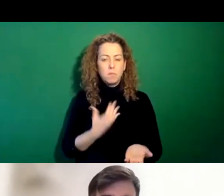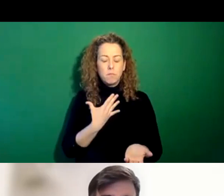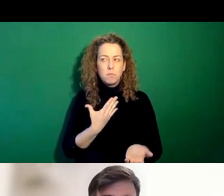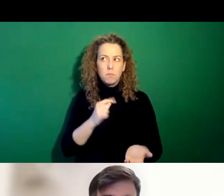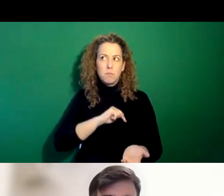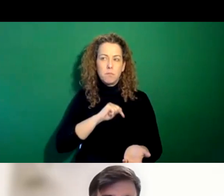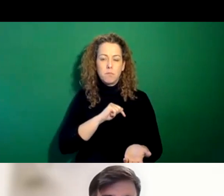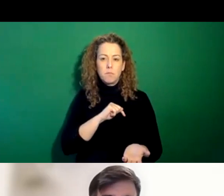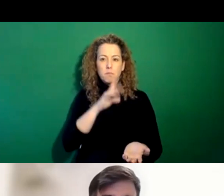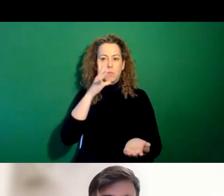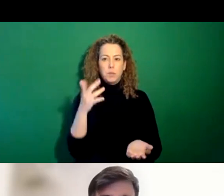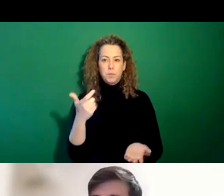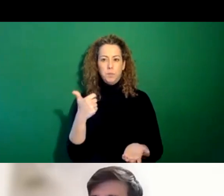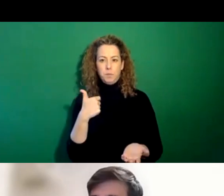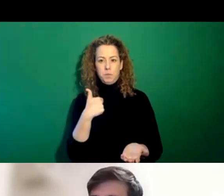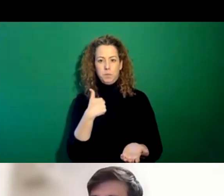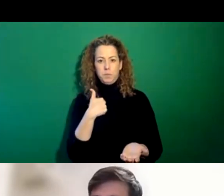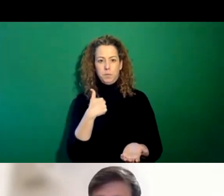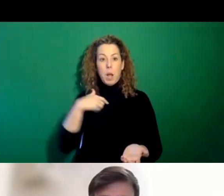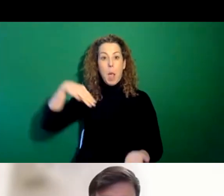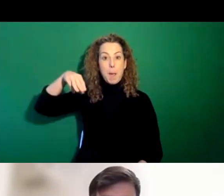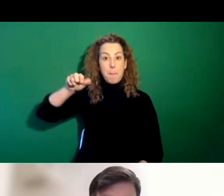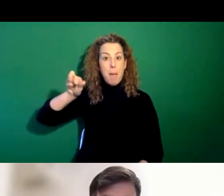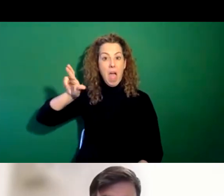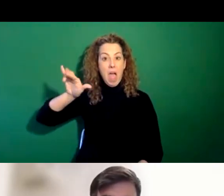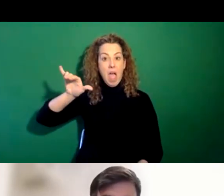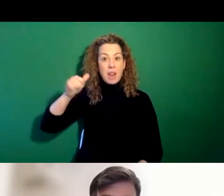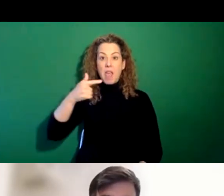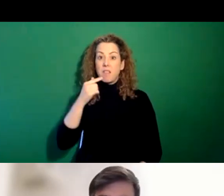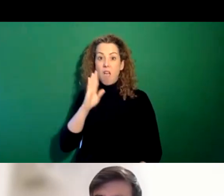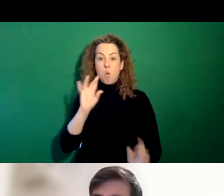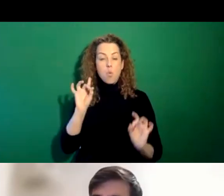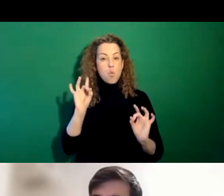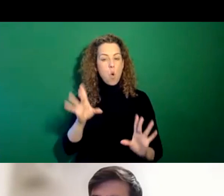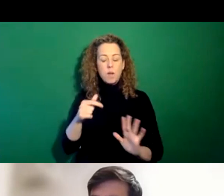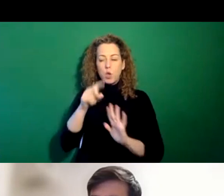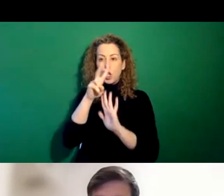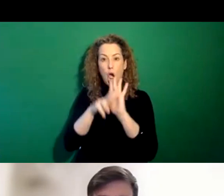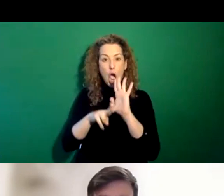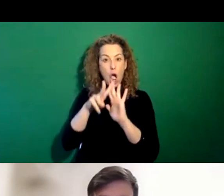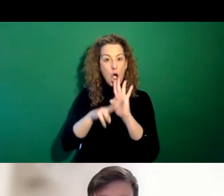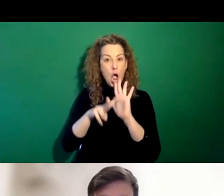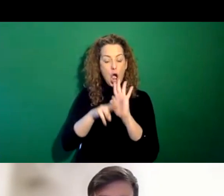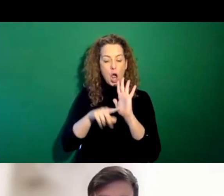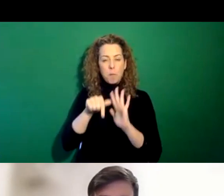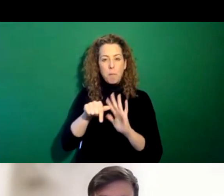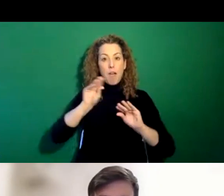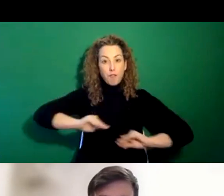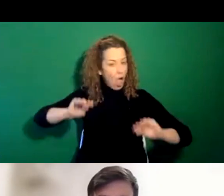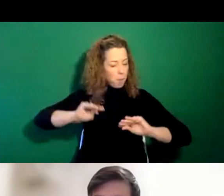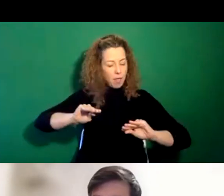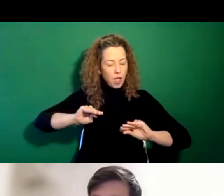que y lo vive María, creo que esta normativa, aparte de